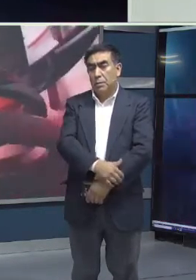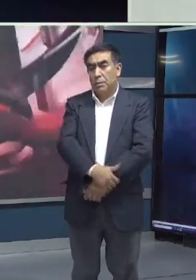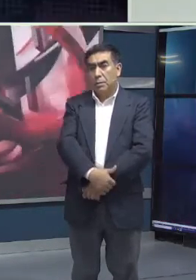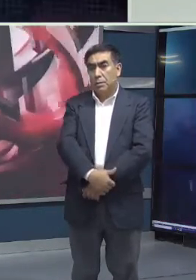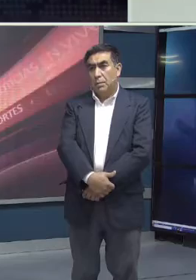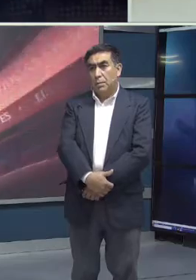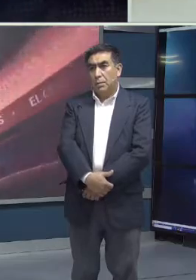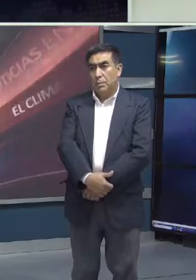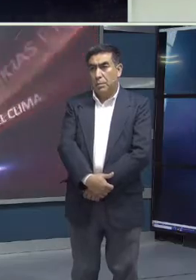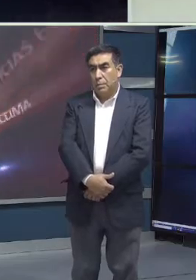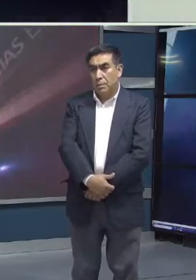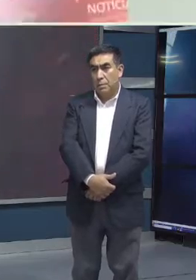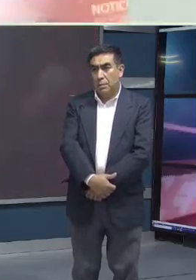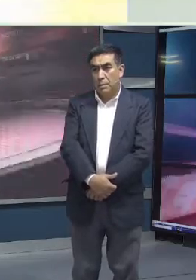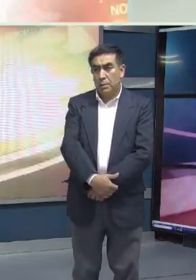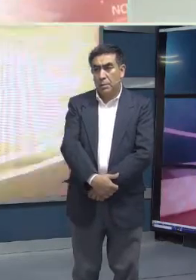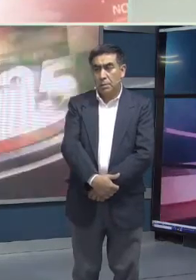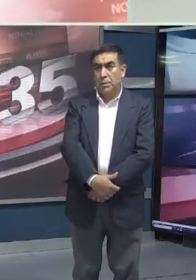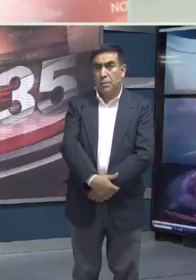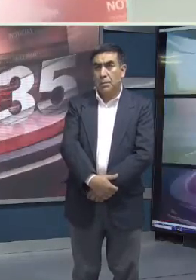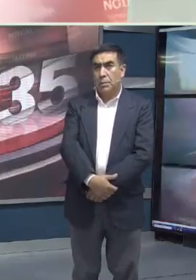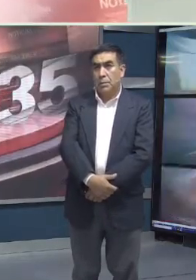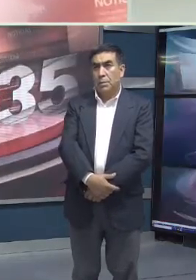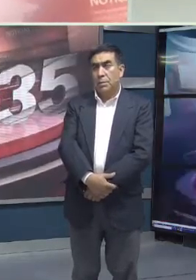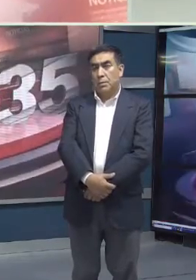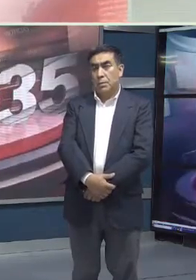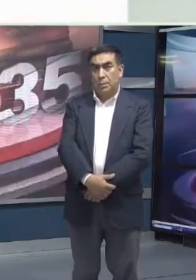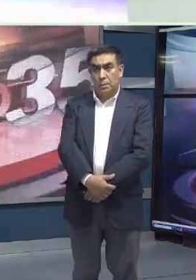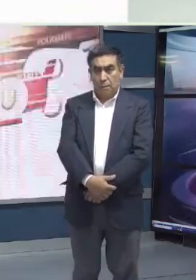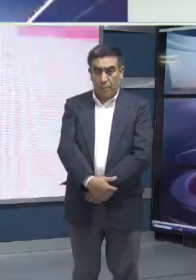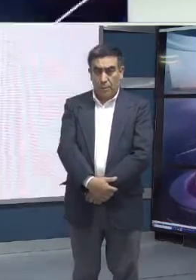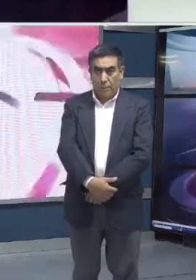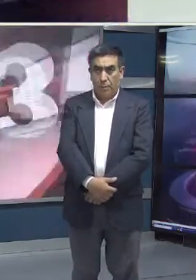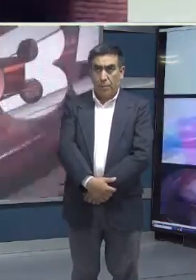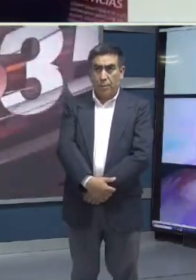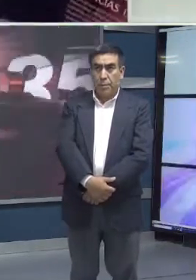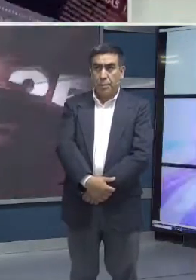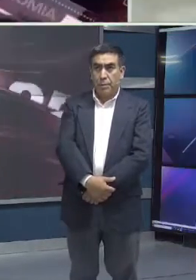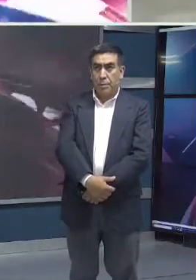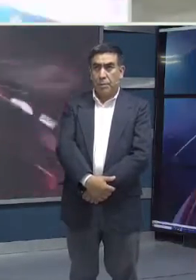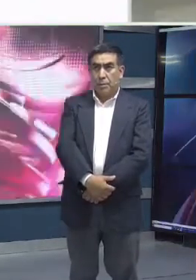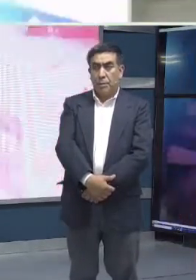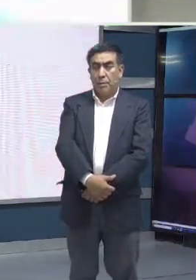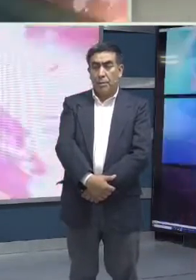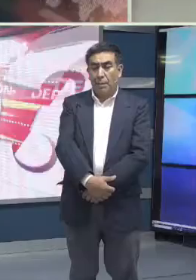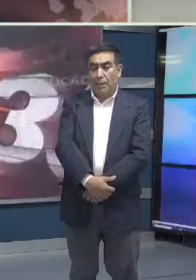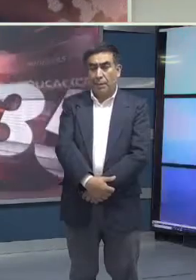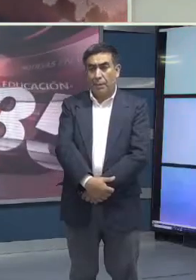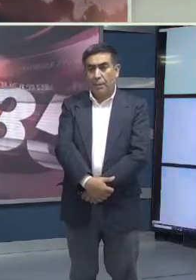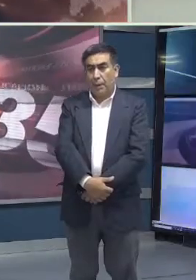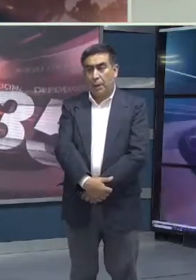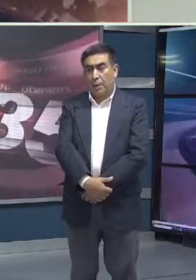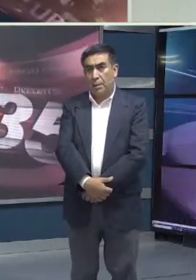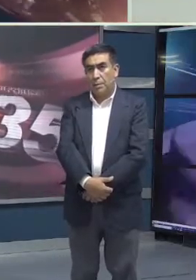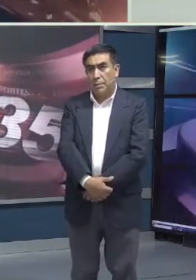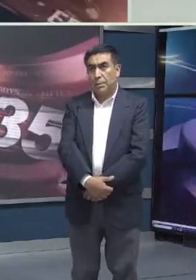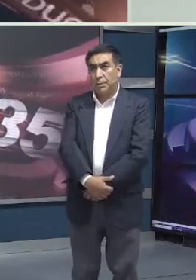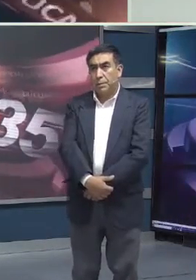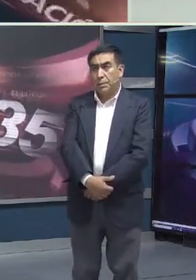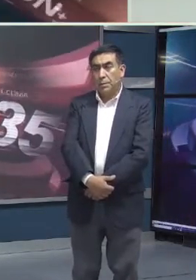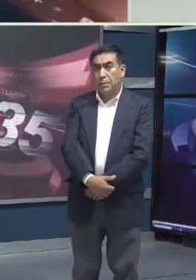de protección personal, la higiene de manos, nos garantiza o nos previene